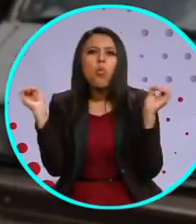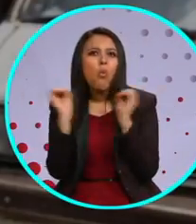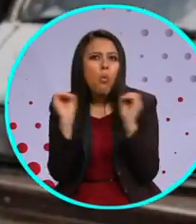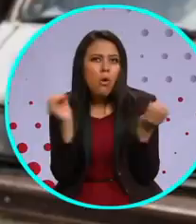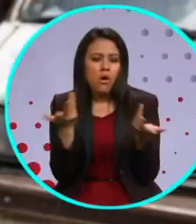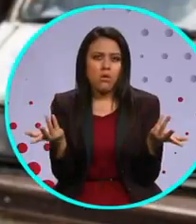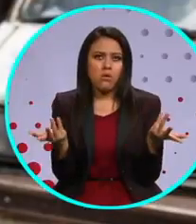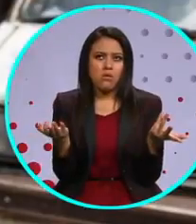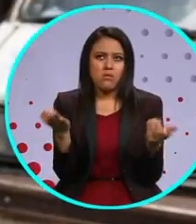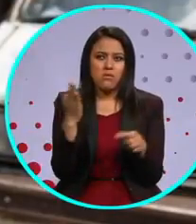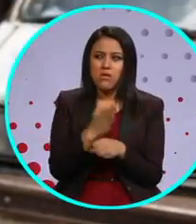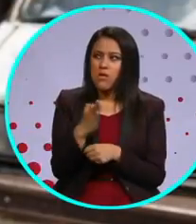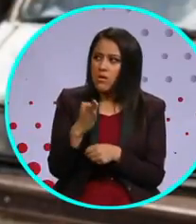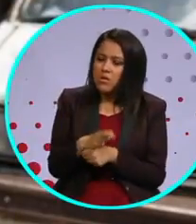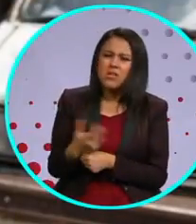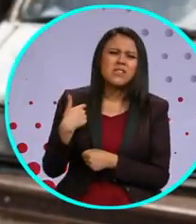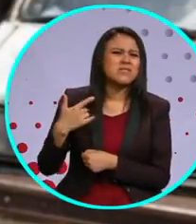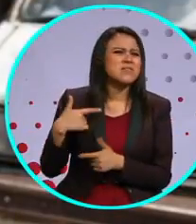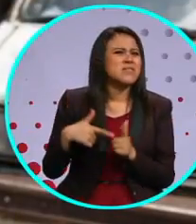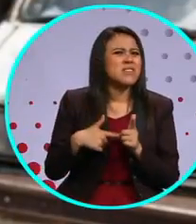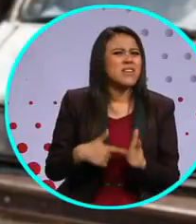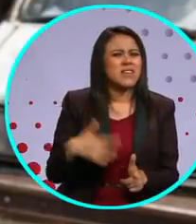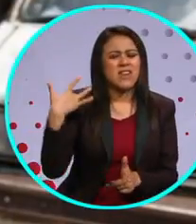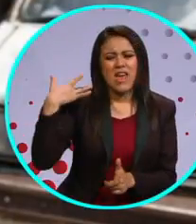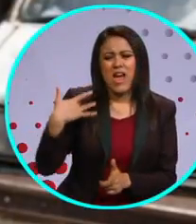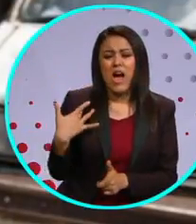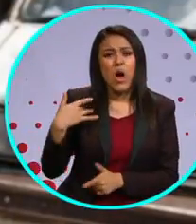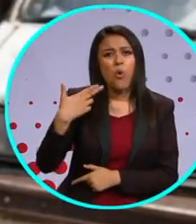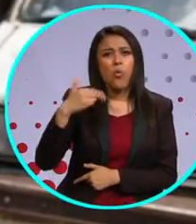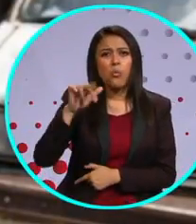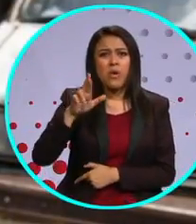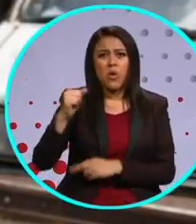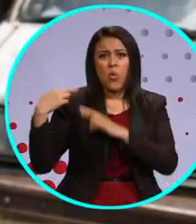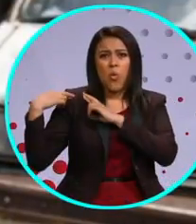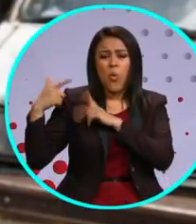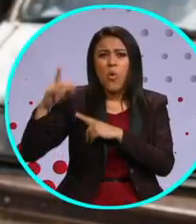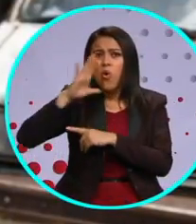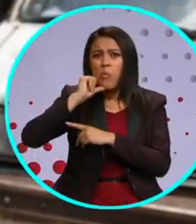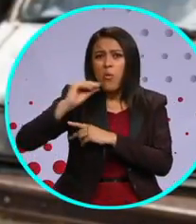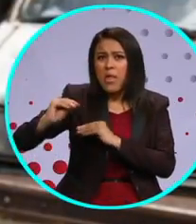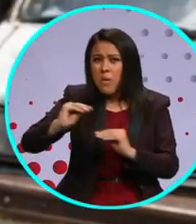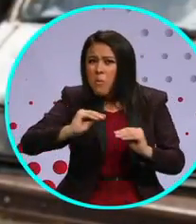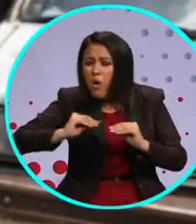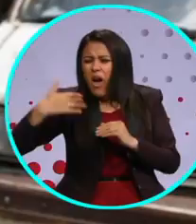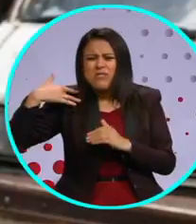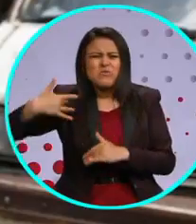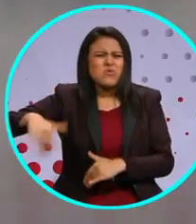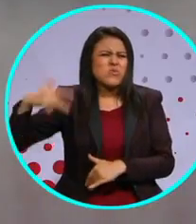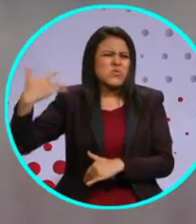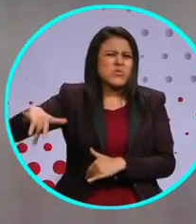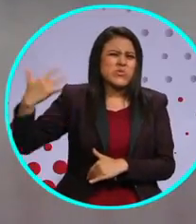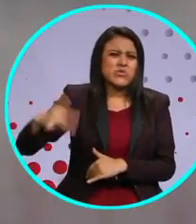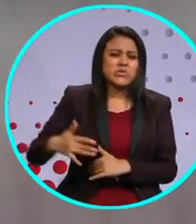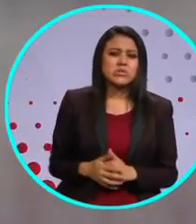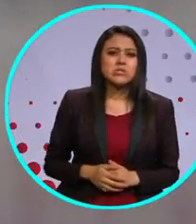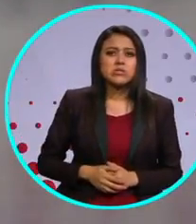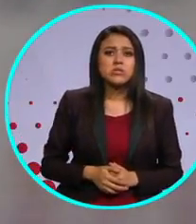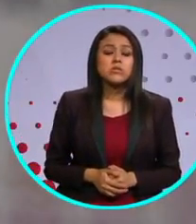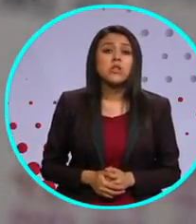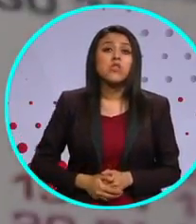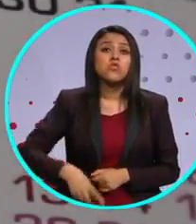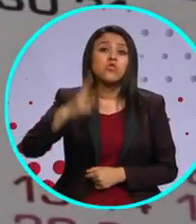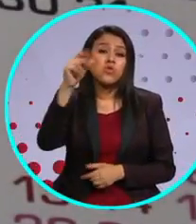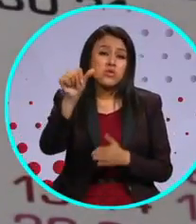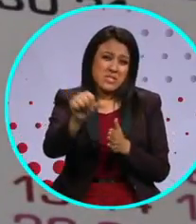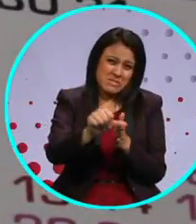Hasta la fecha yo sigo mal de mi cabeza de húmero, está fracturada, yo no puedo mover mi brazo, me duele mucho. A más de 2 meses